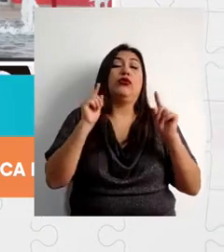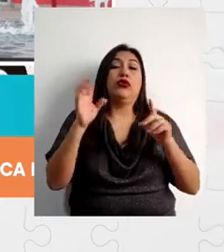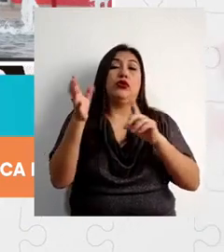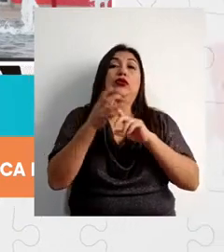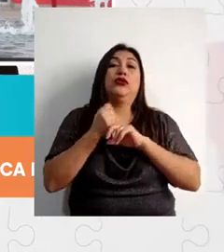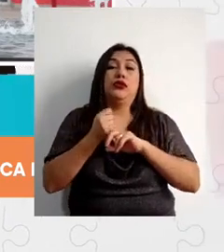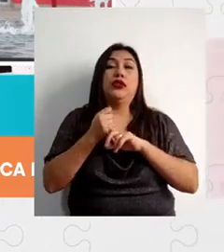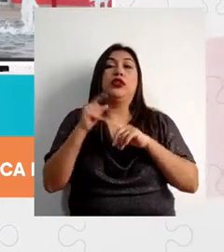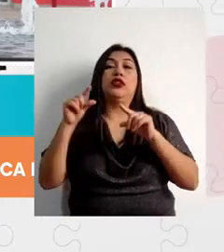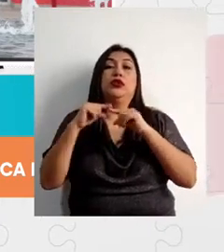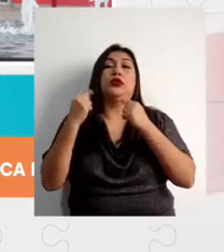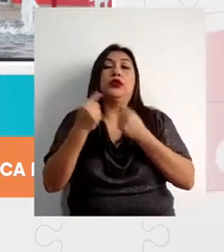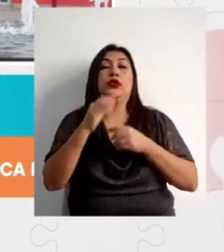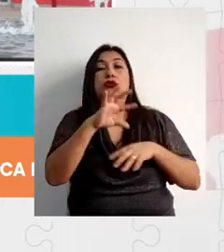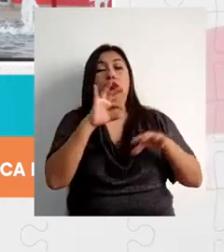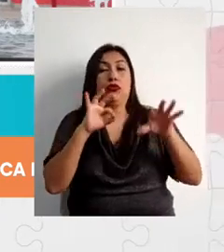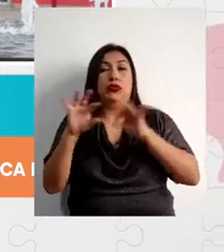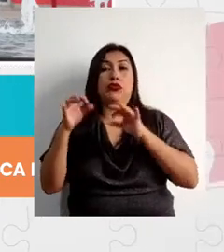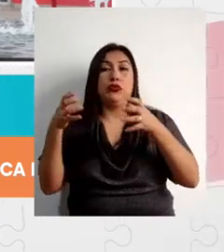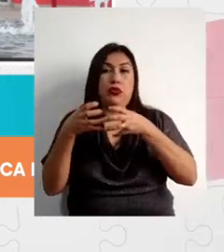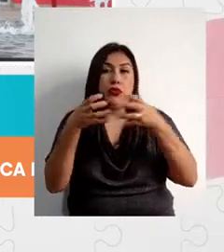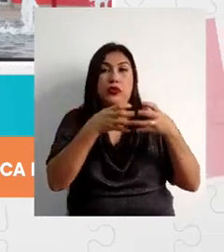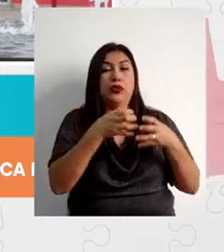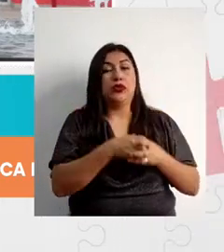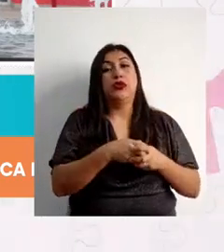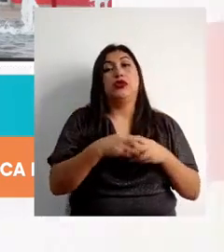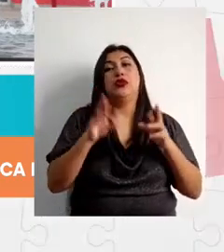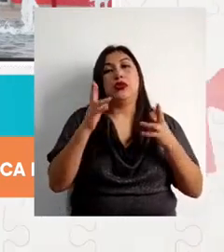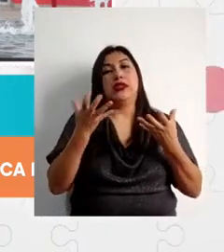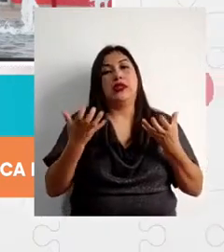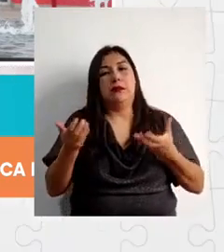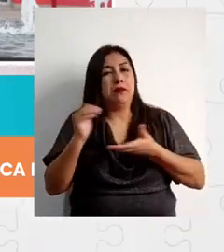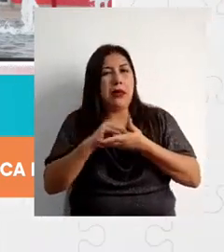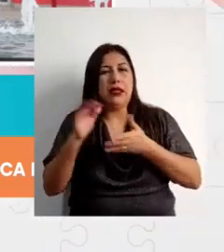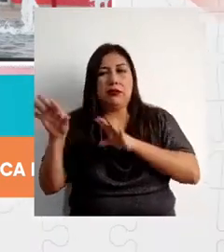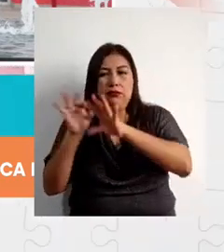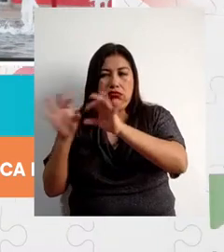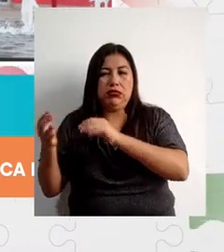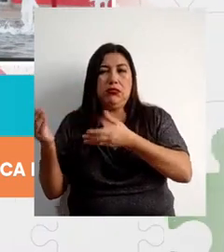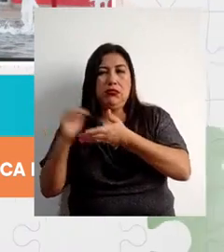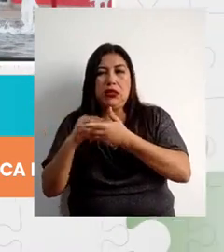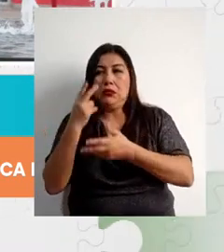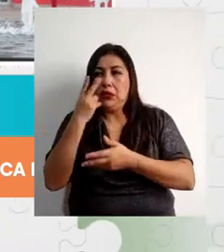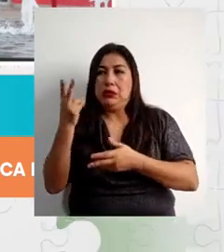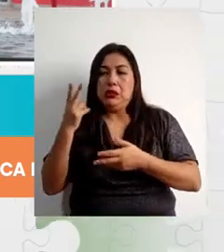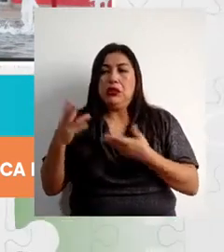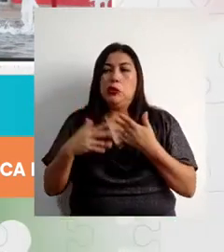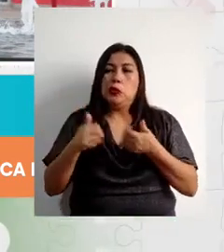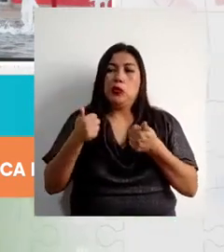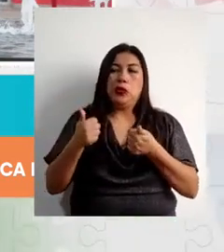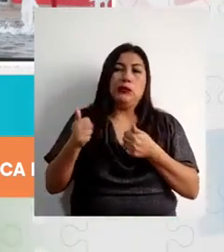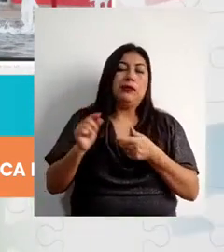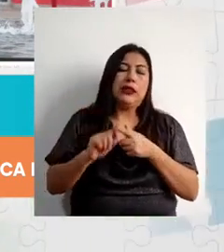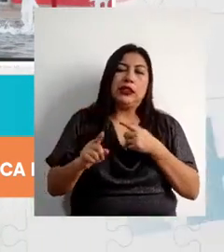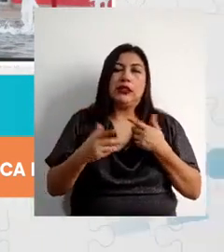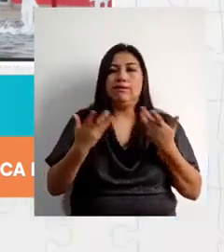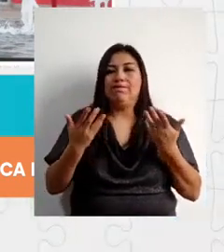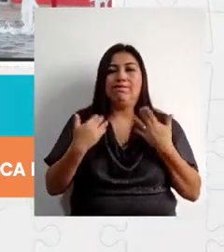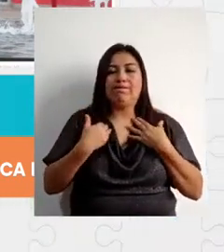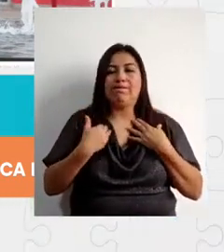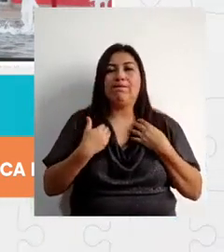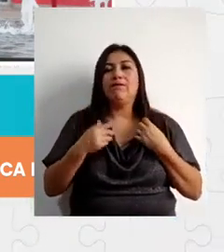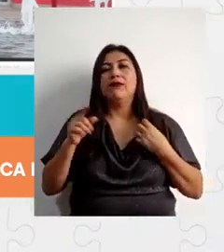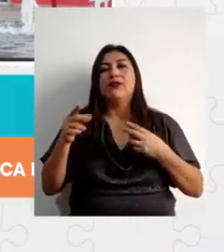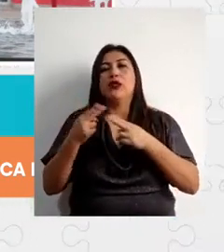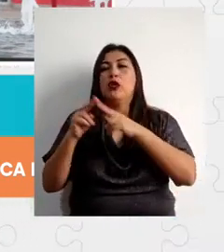clasificación. Nos hubiera gustado tener a muchos más que también tenían marcas, pero no todos los que tengan marcas se las dan